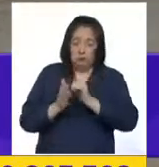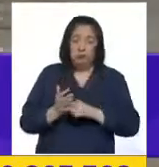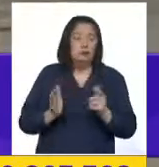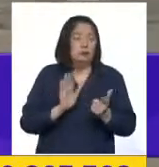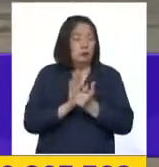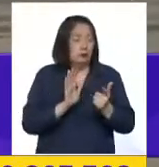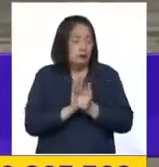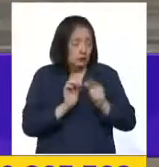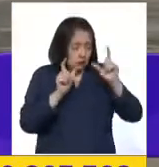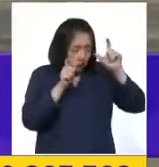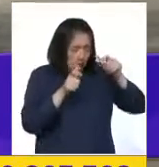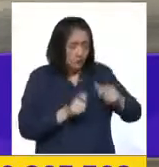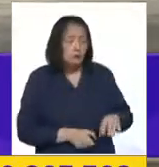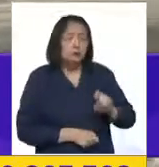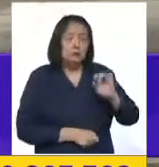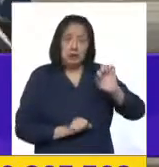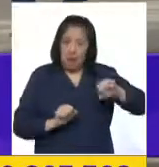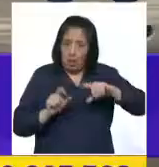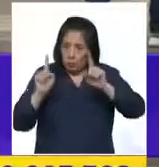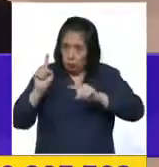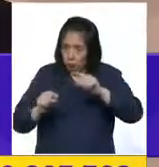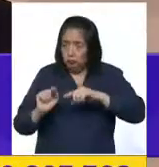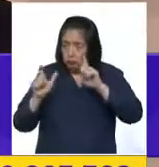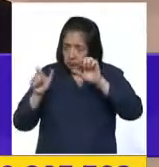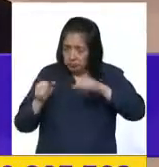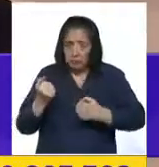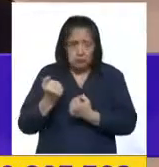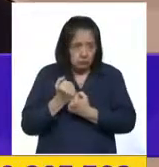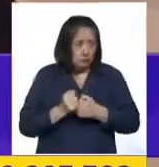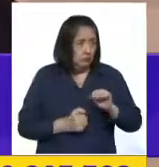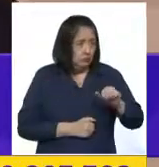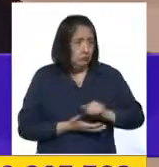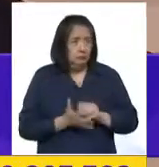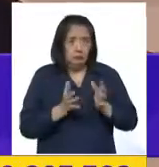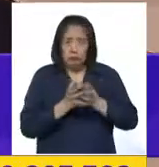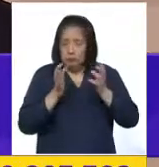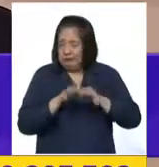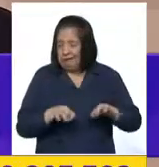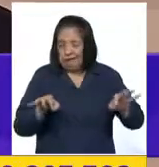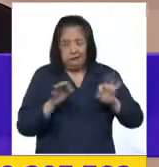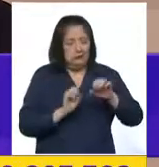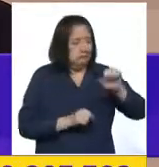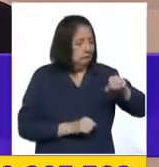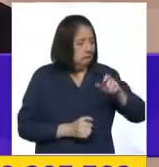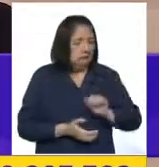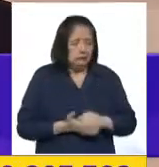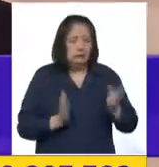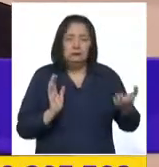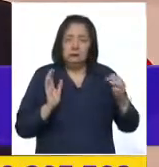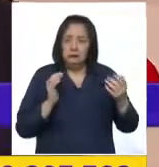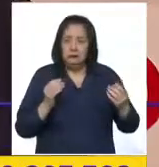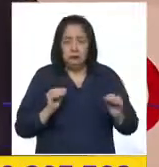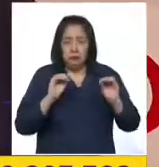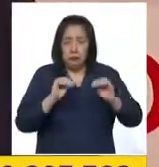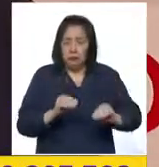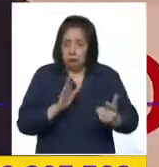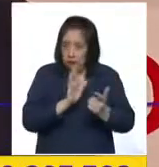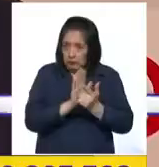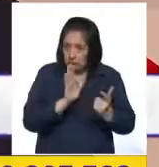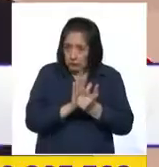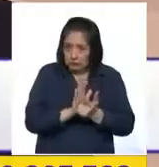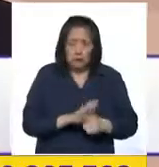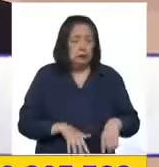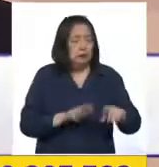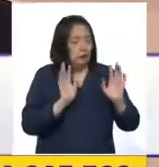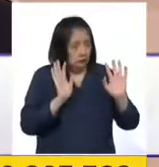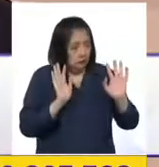Hay parlamentarios que respaldan el proyecto. Es un tema fundamental e importante normar sobre el tema y ser